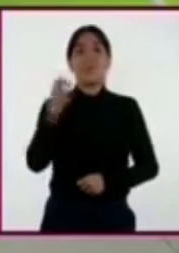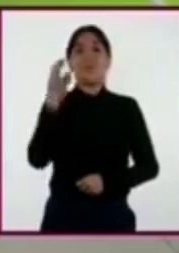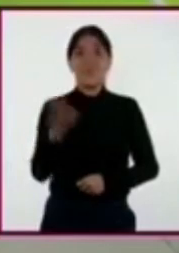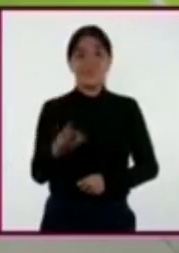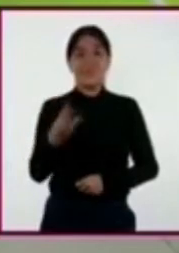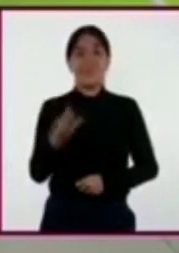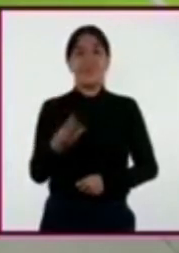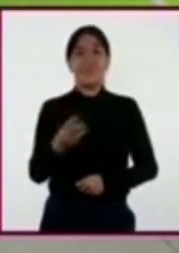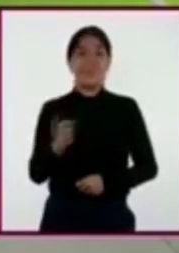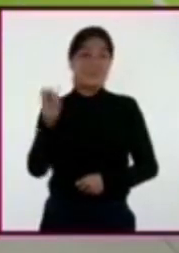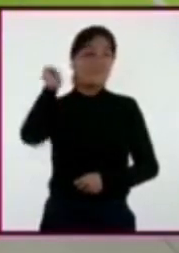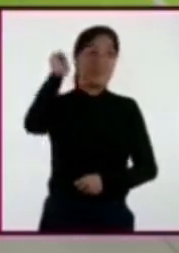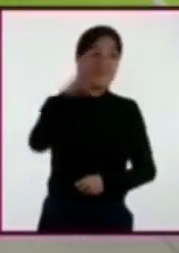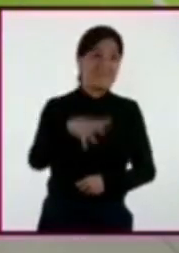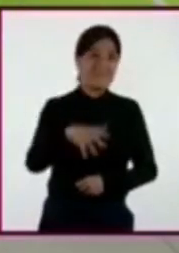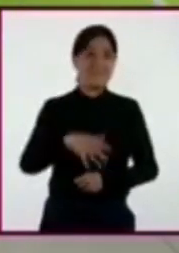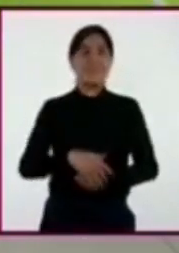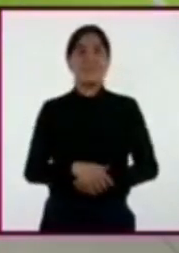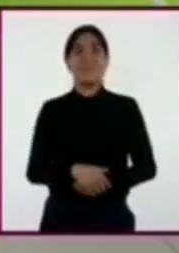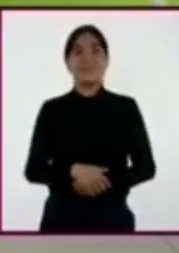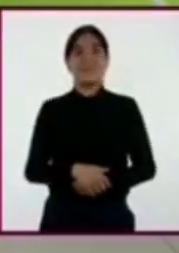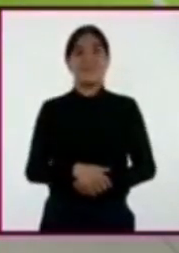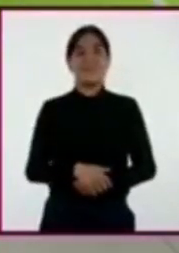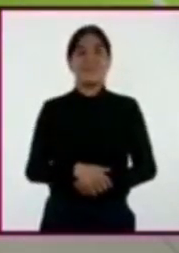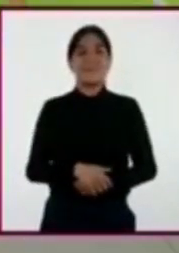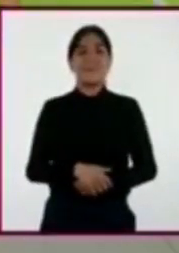1, 2, 3, lanza.